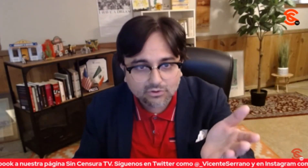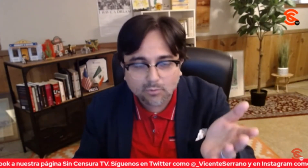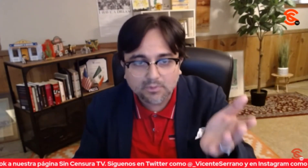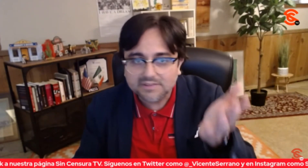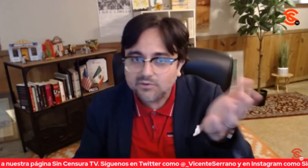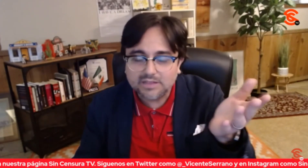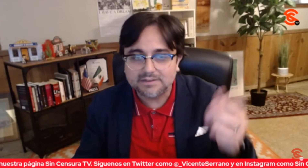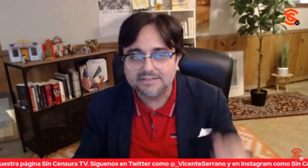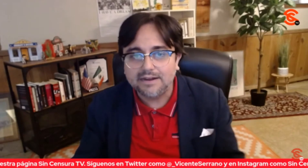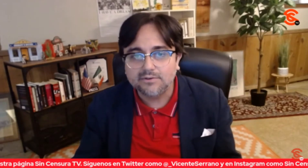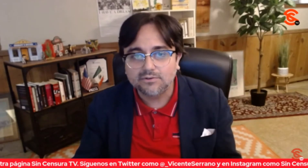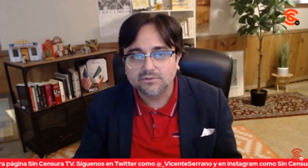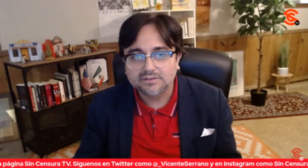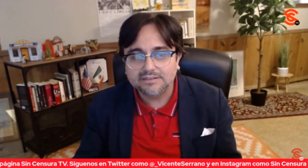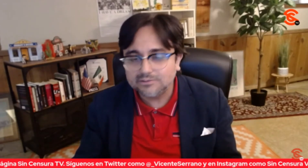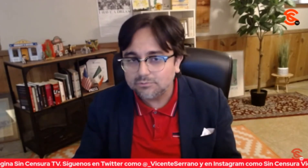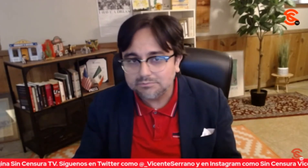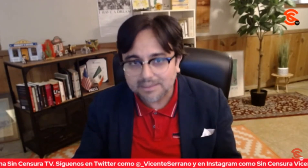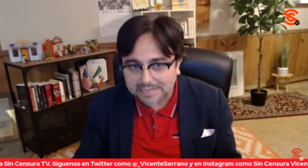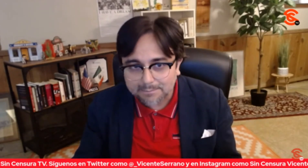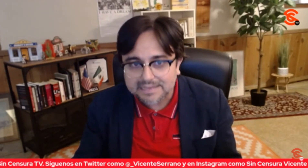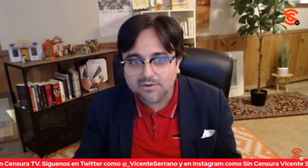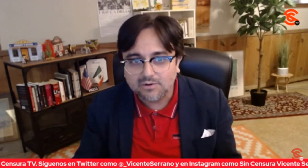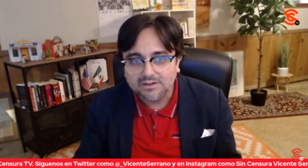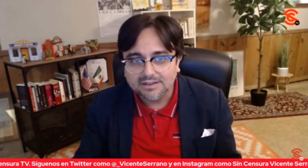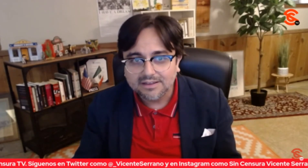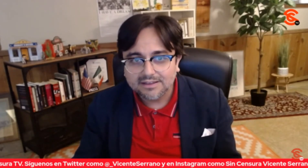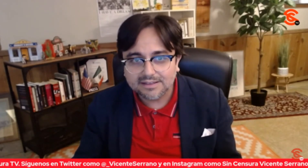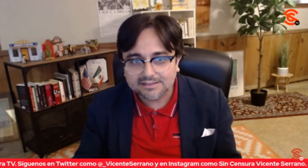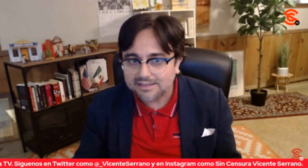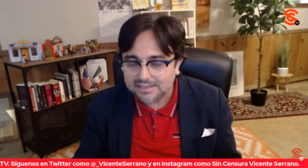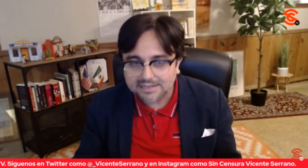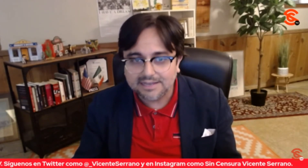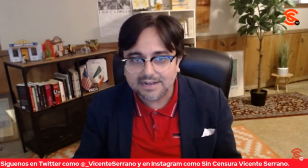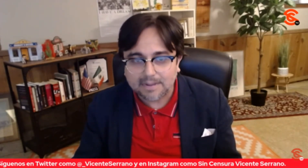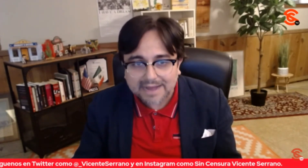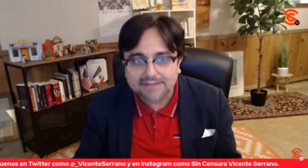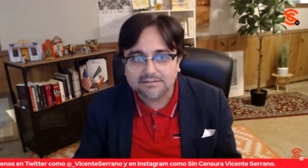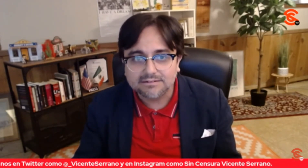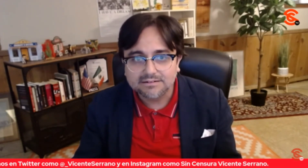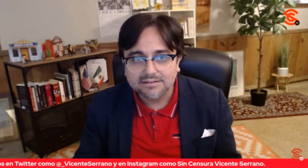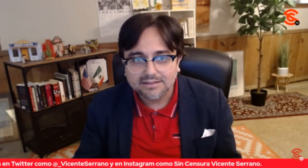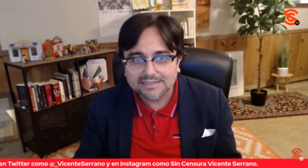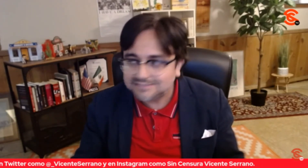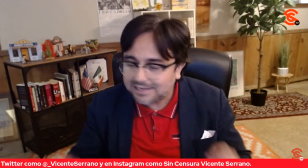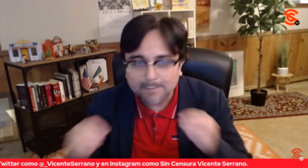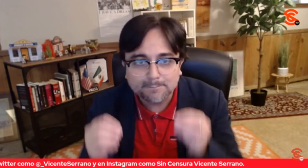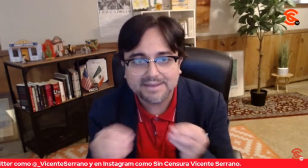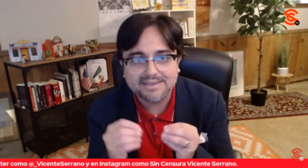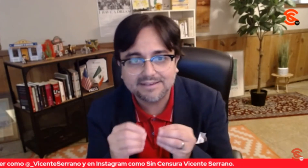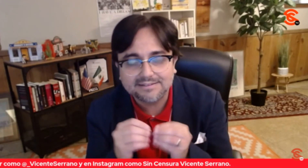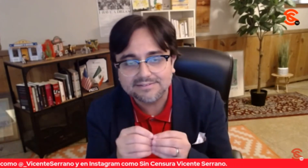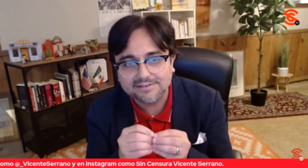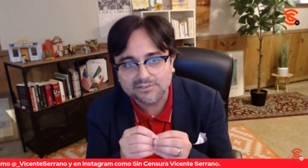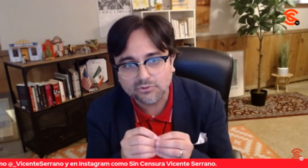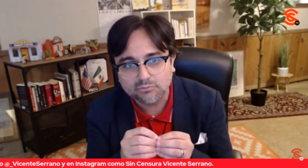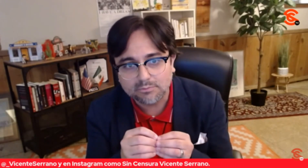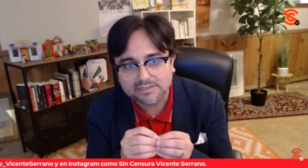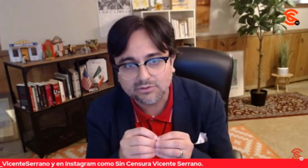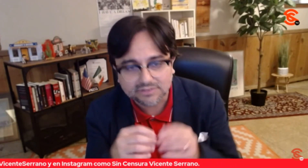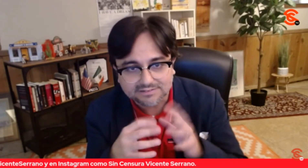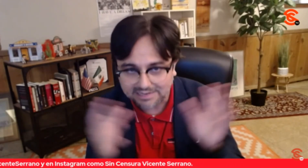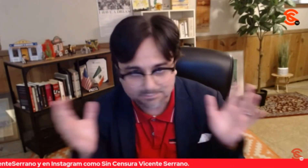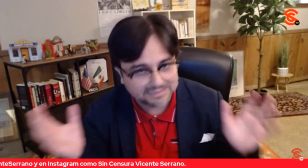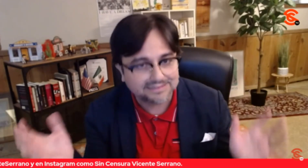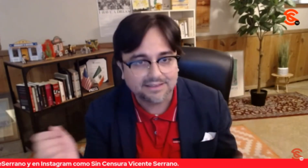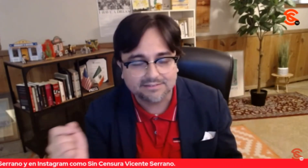Esto no lo puede decir un adversario, este es un enemigo que te quiere acabar. Esta campaña que existe en estos